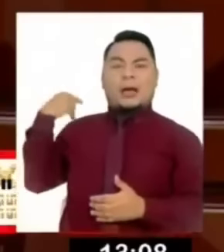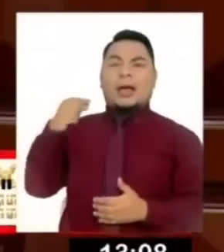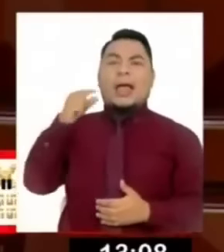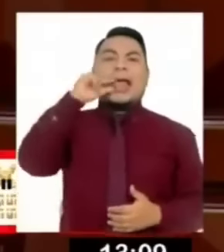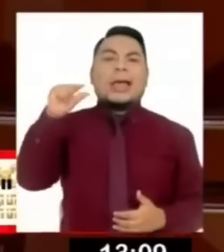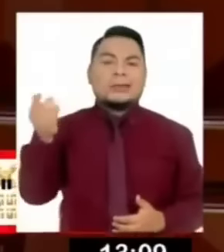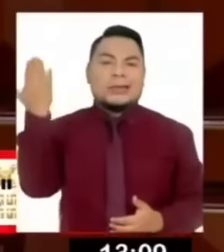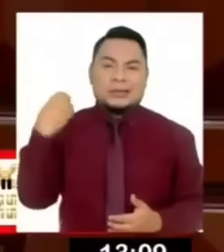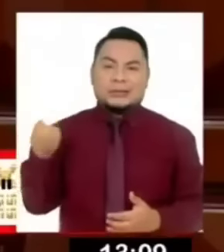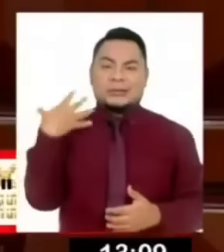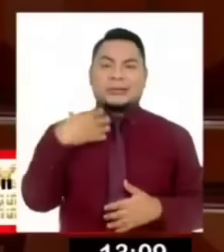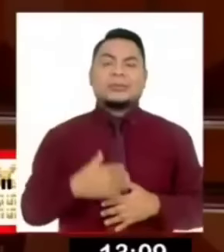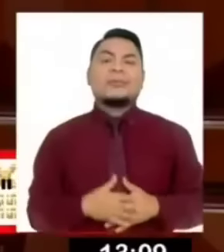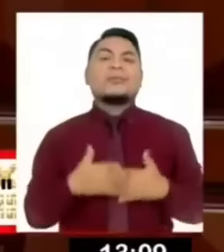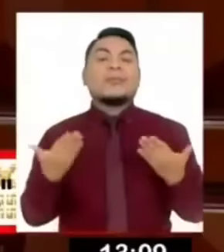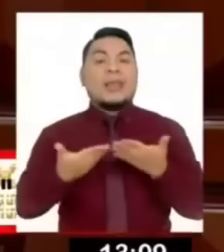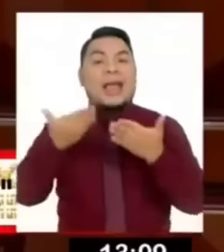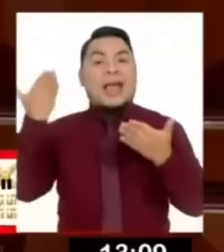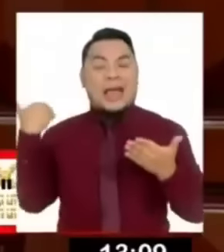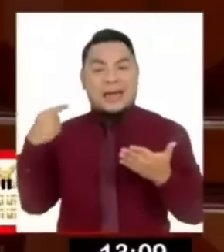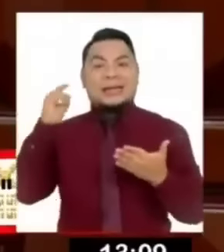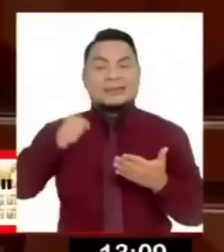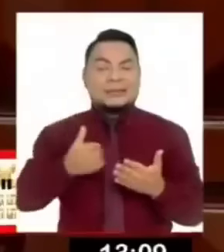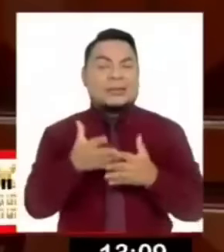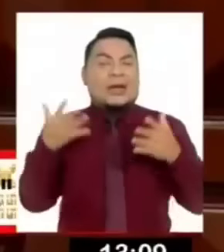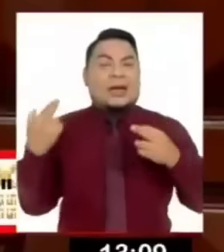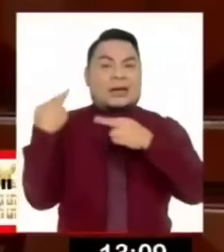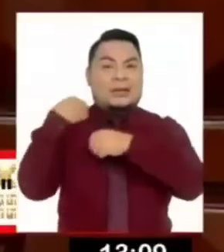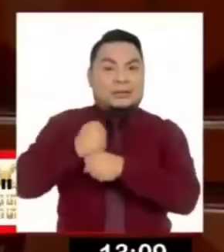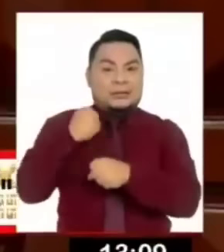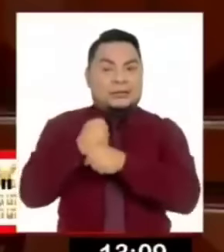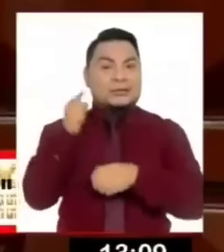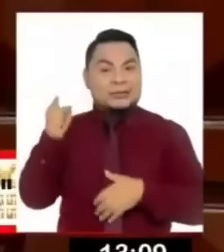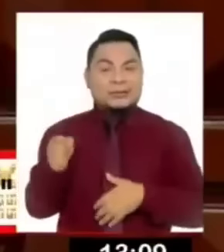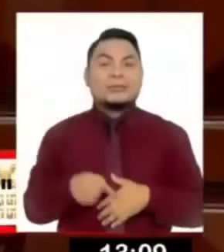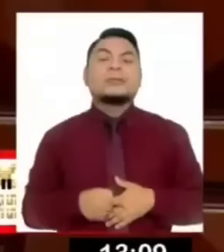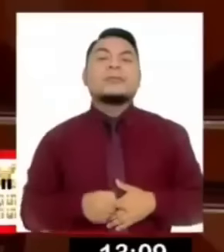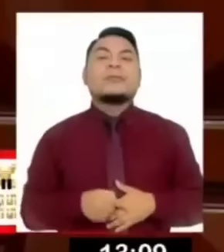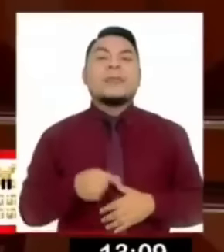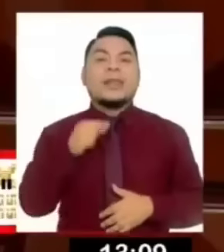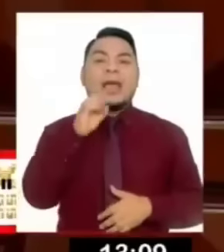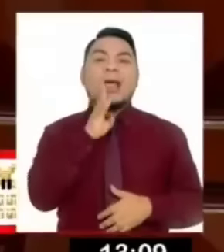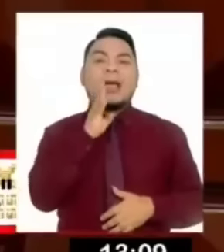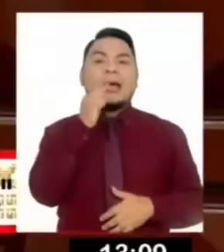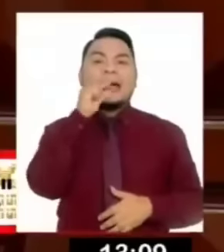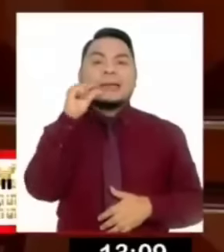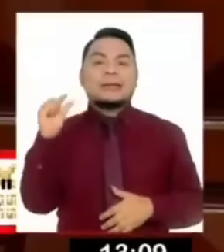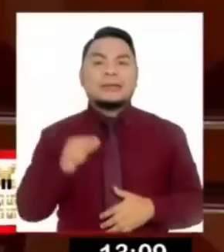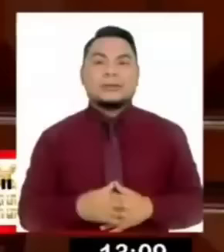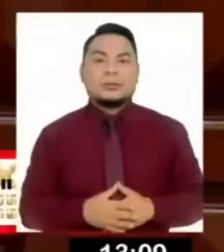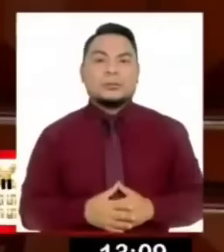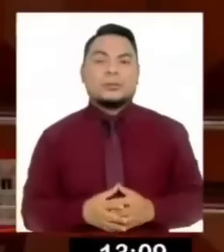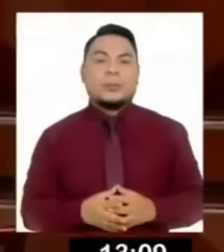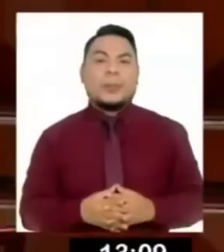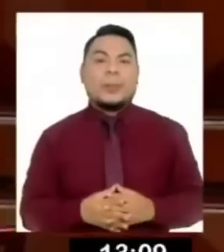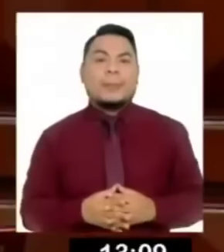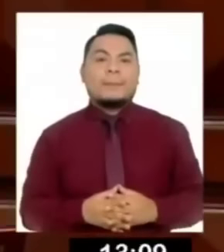quechuas antes de emprender una gran tarea: Jut Umaya, Jut